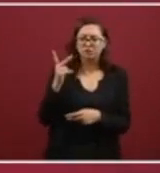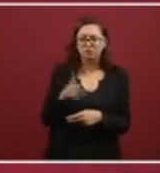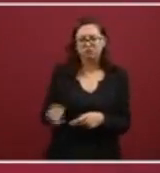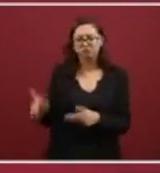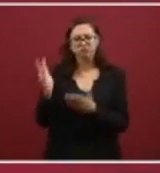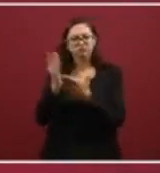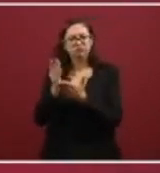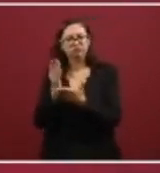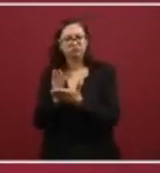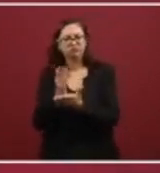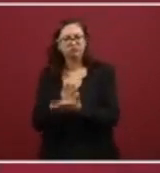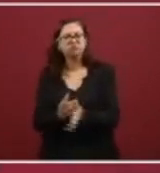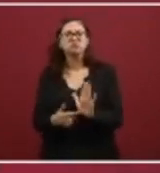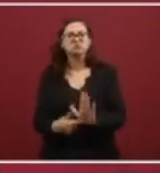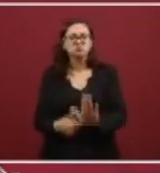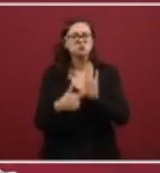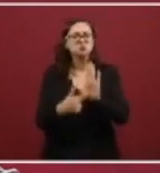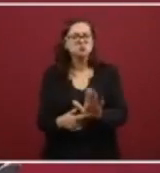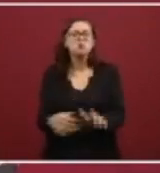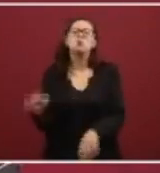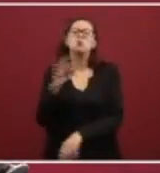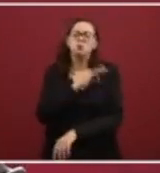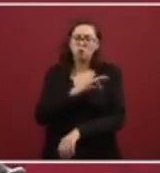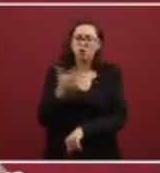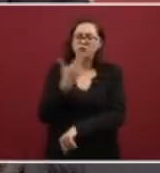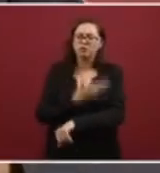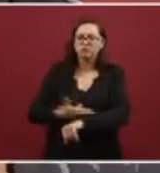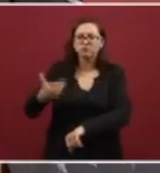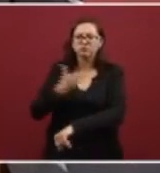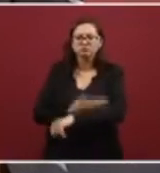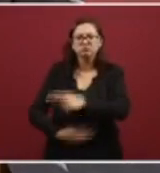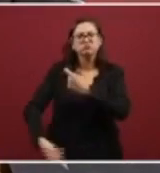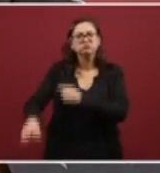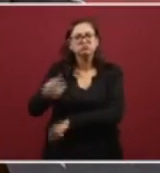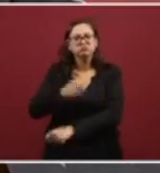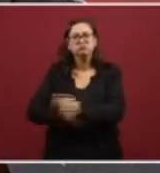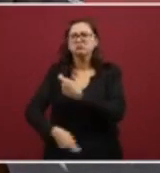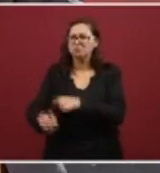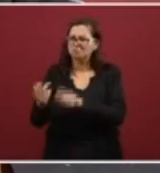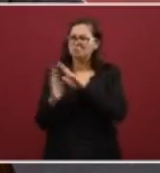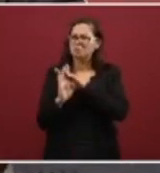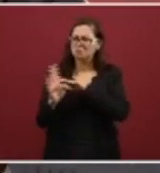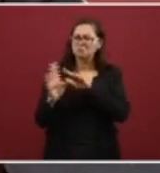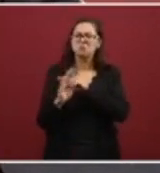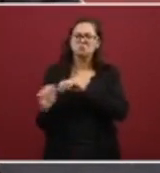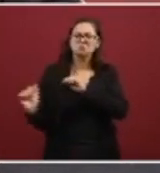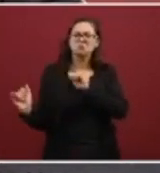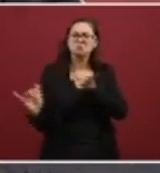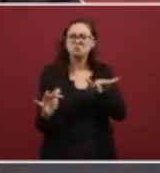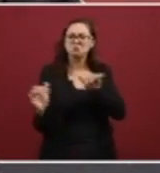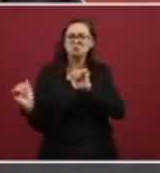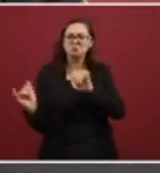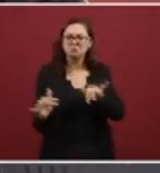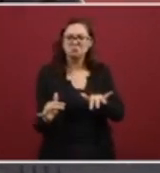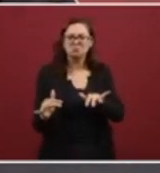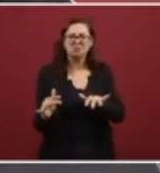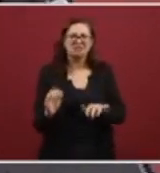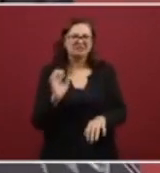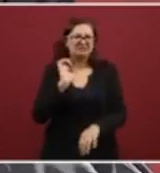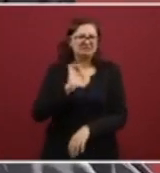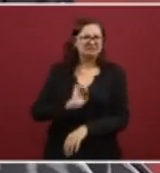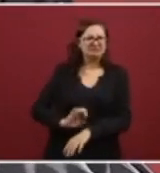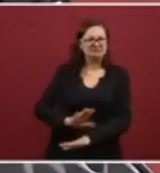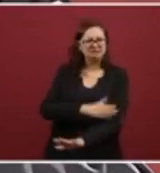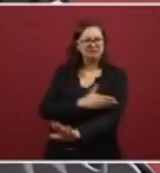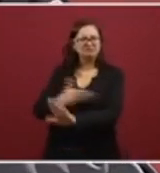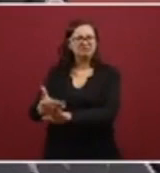demostrar que se puede gestionar un flujo migratorio muy grande sin reacciones xenofóbicas, que además son